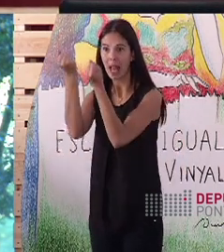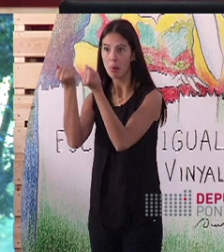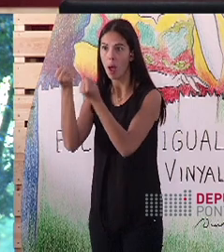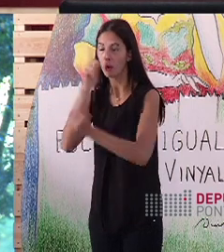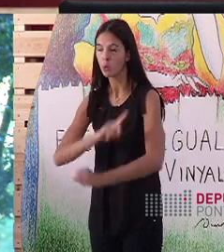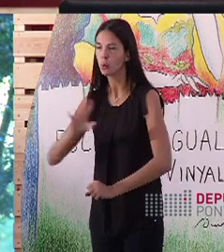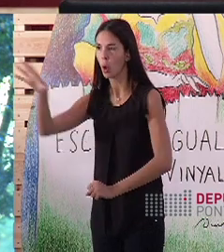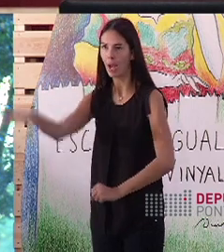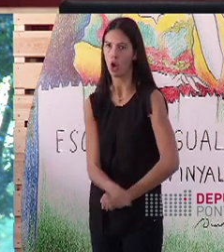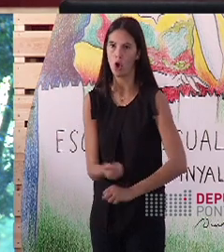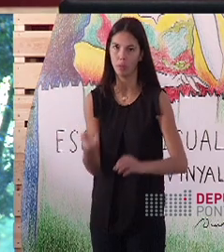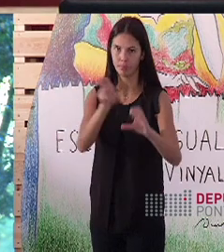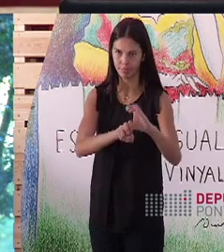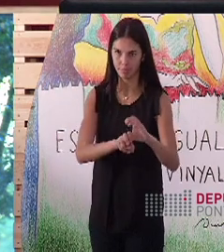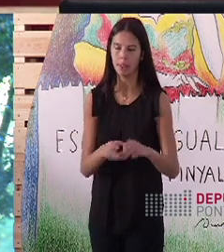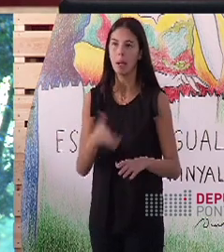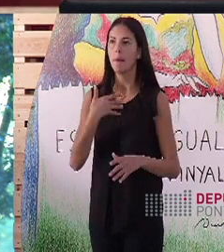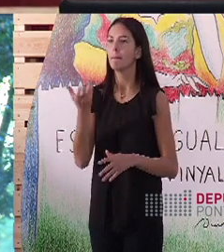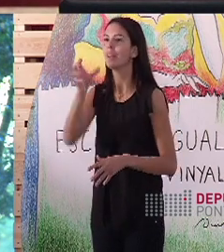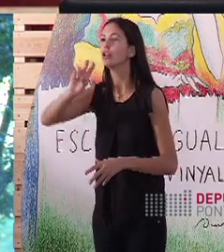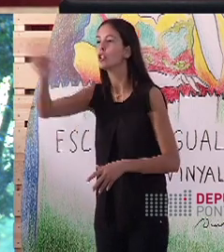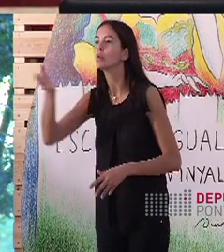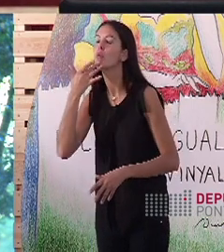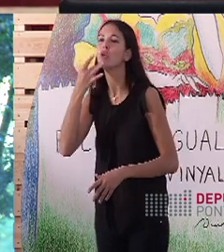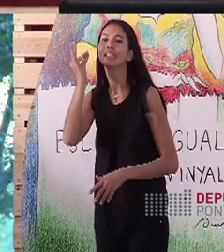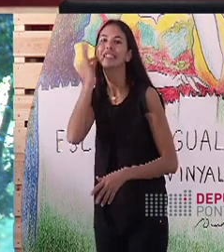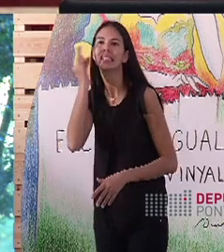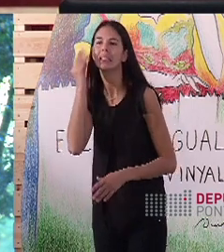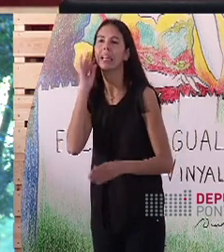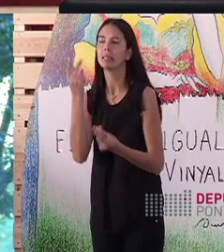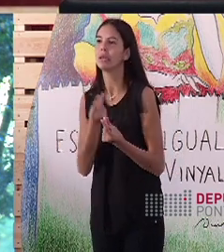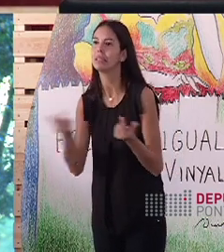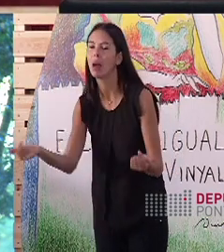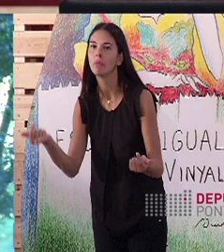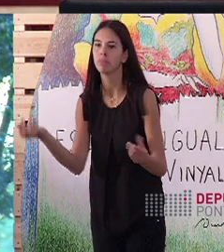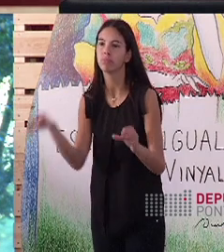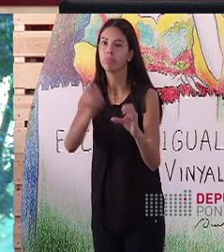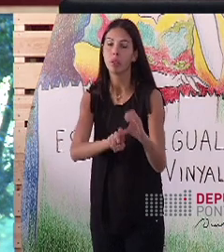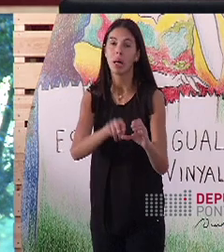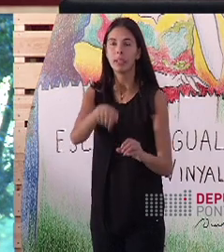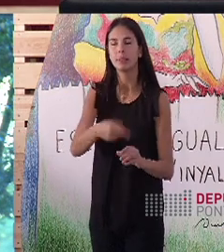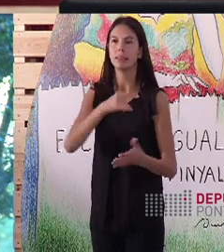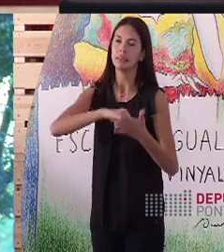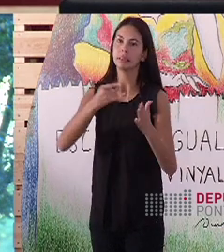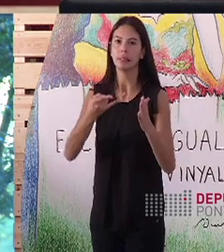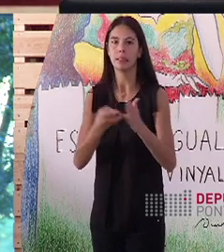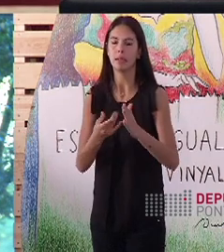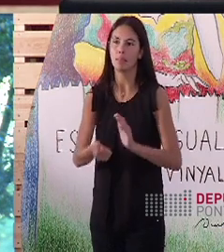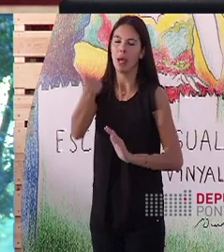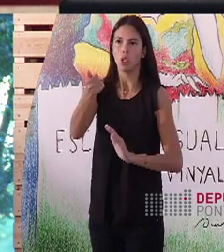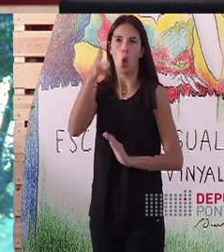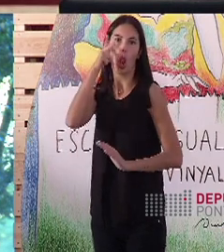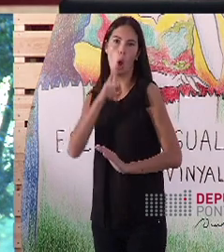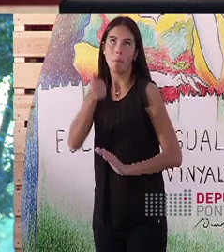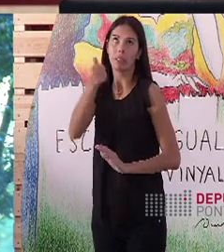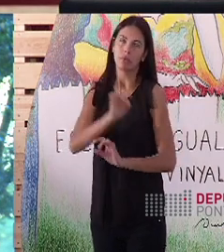prostitución. En otros países van a buscar a las chicas que han huido. Aquí, como el sistema es mucho más sofisticado,